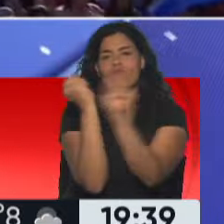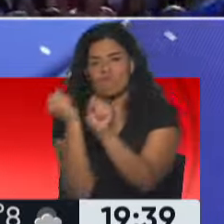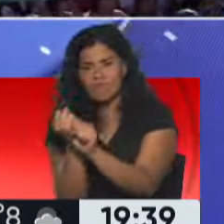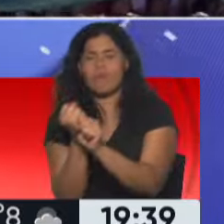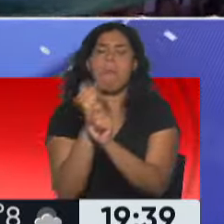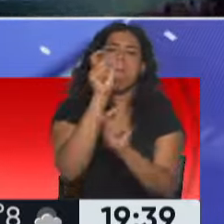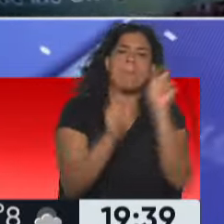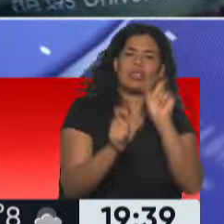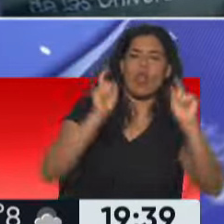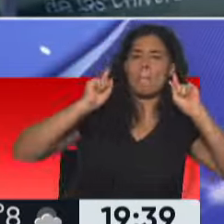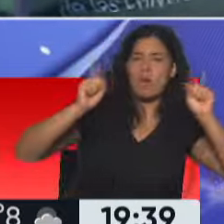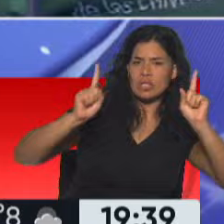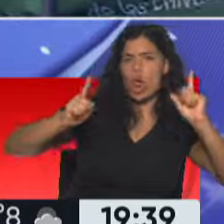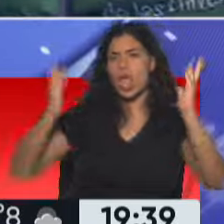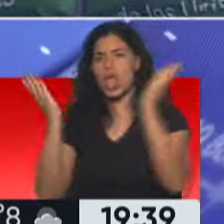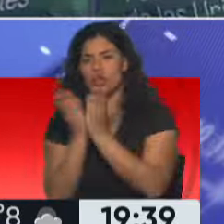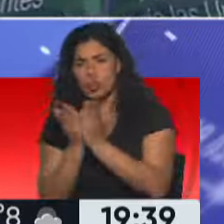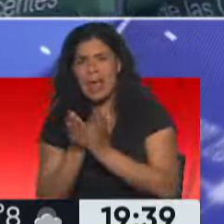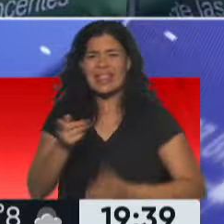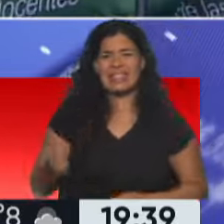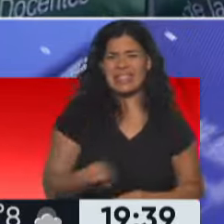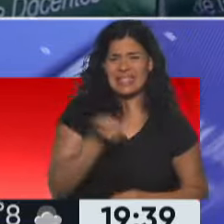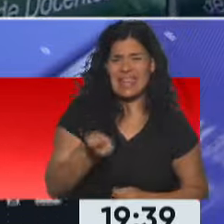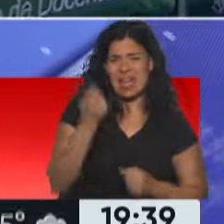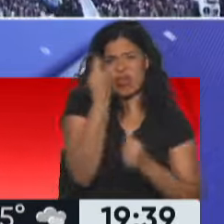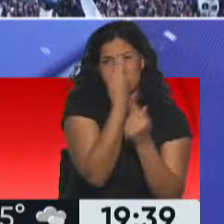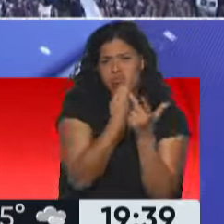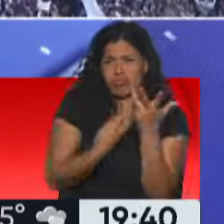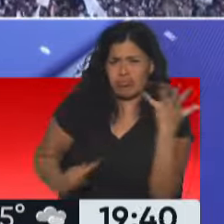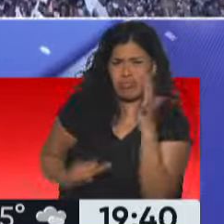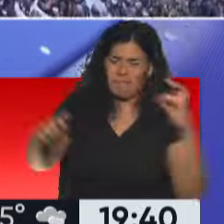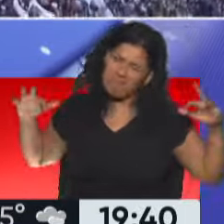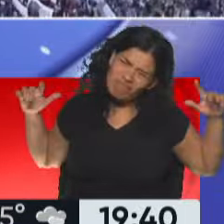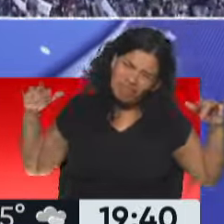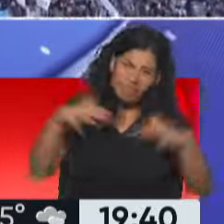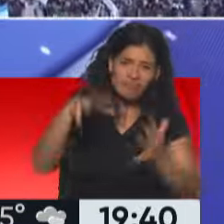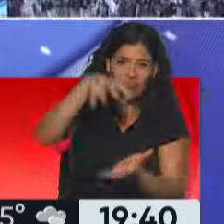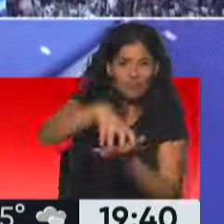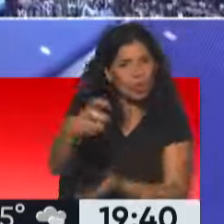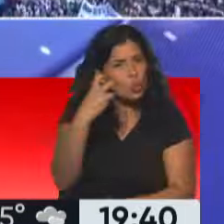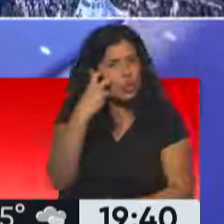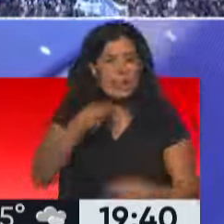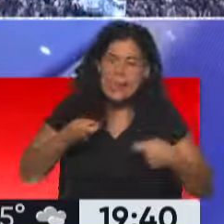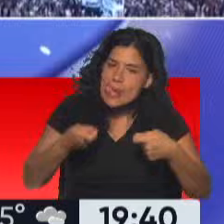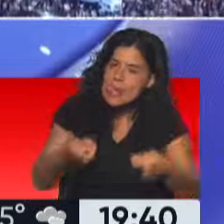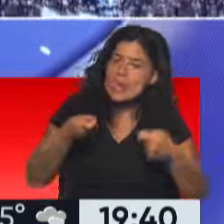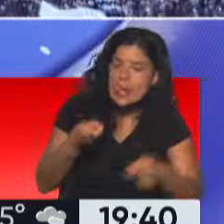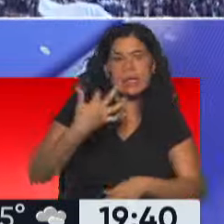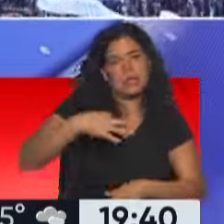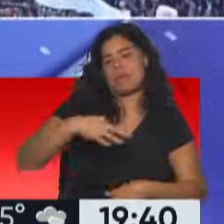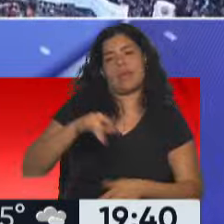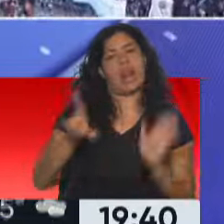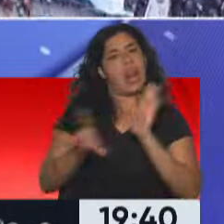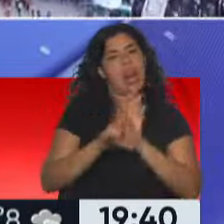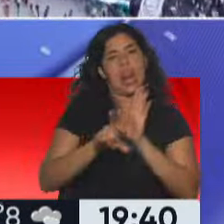organizaciones sociales, políticas y sindicales, reclamaron al Congreso Nacional que insista con la ley de financiamiento para